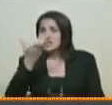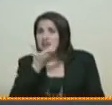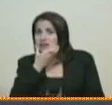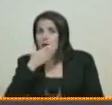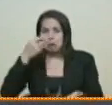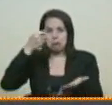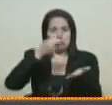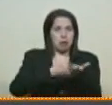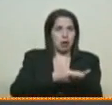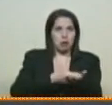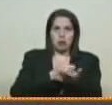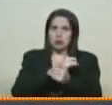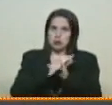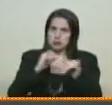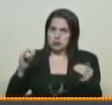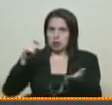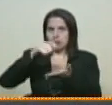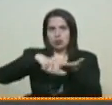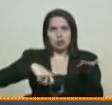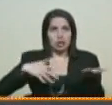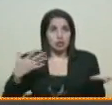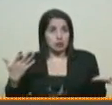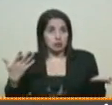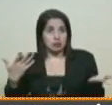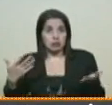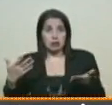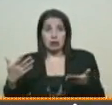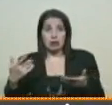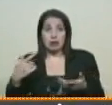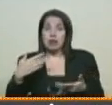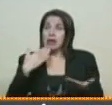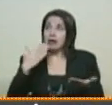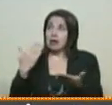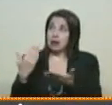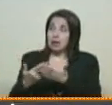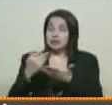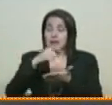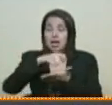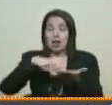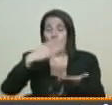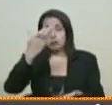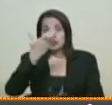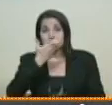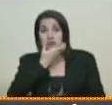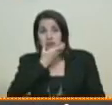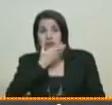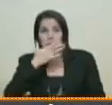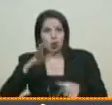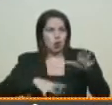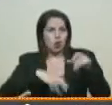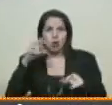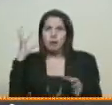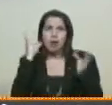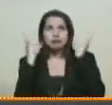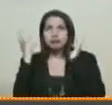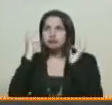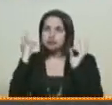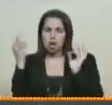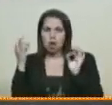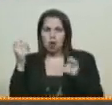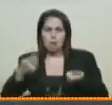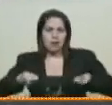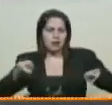en la calle, que ya lo estás pagando por tarjeta, gracias a los perro calienteros. De las artesanías que compras en un mercado.